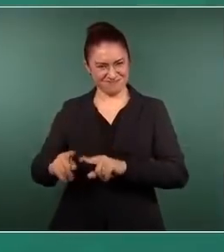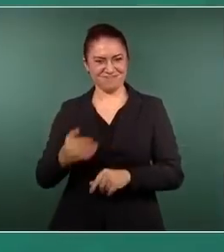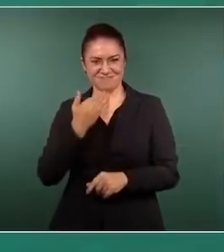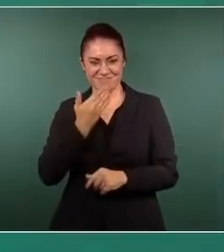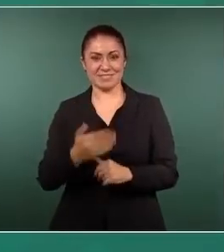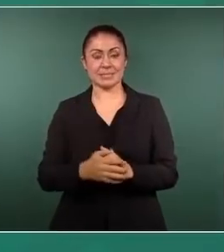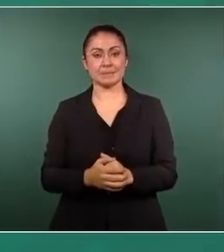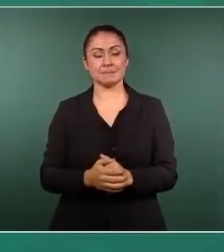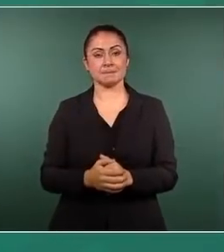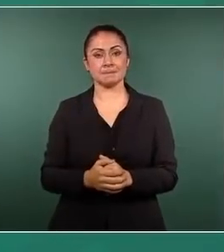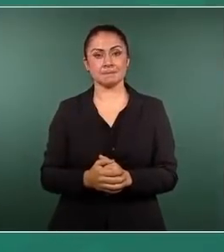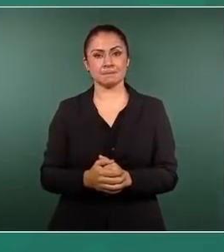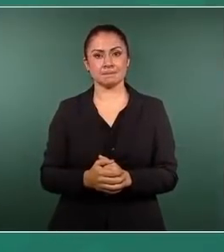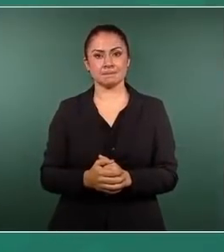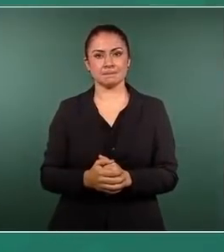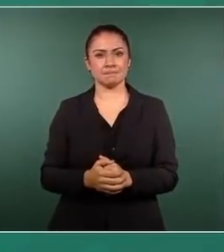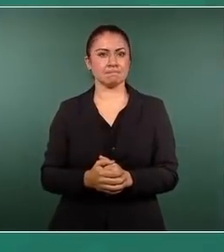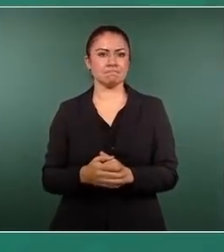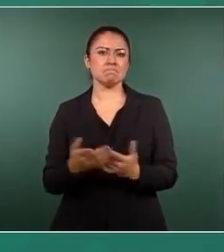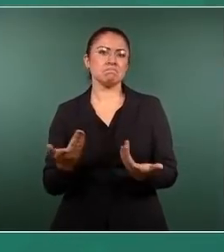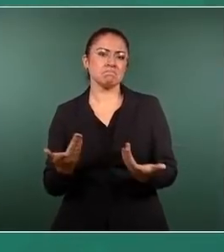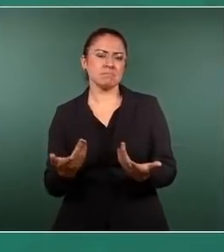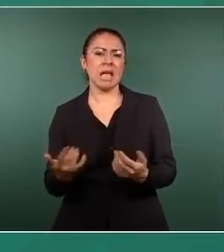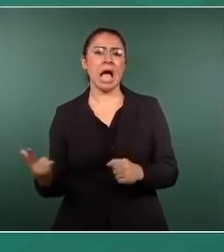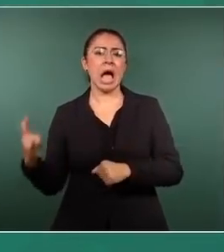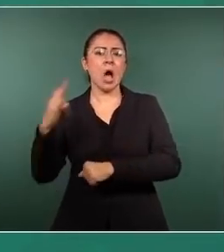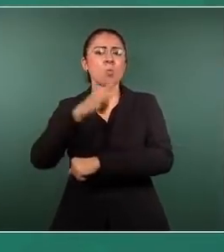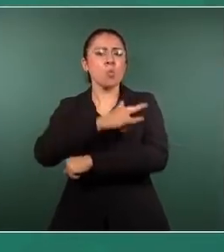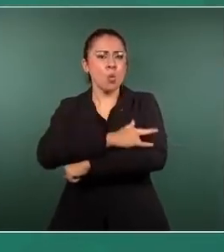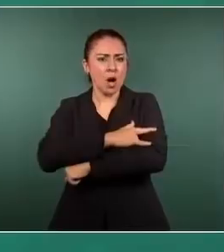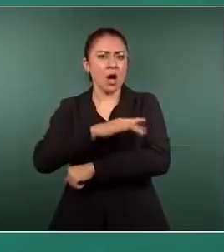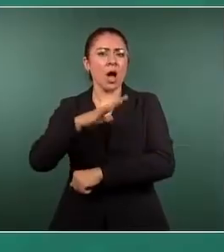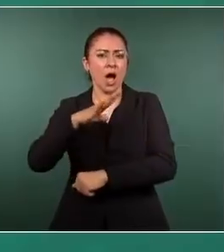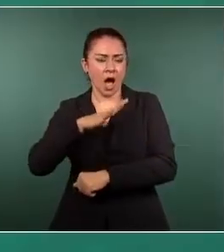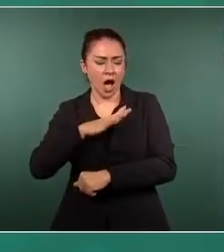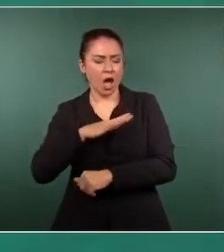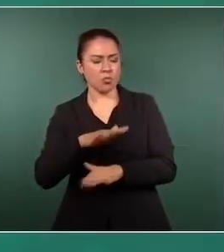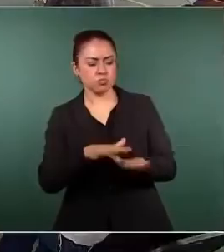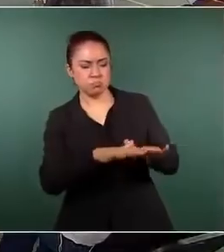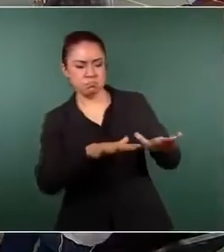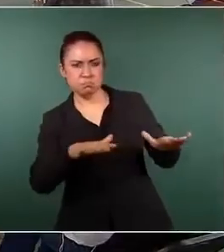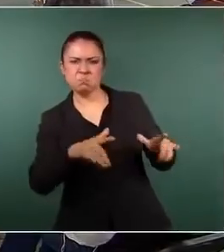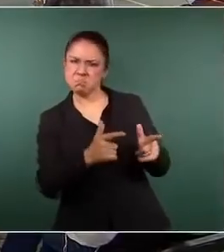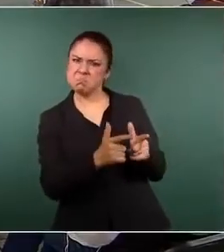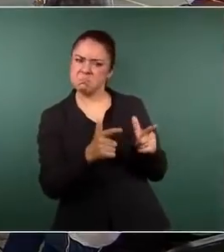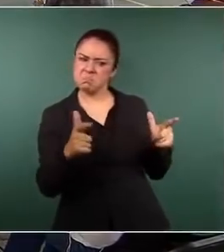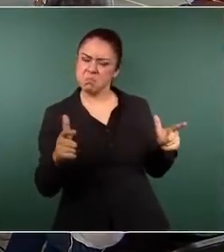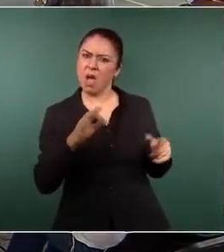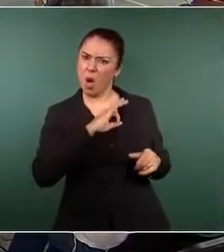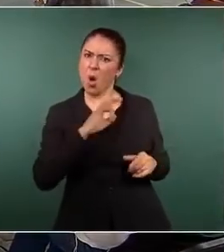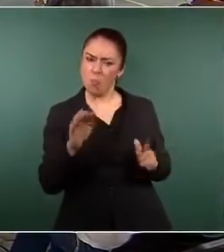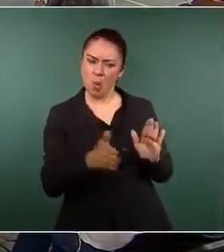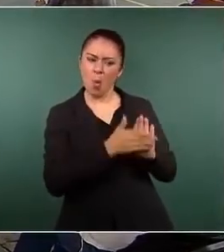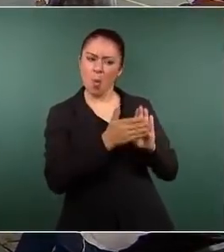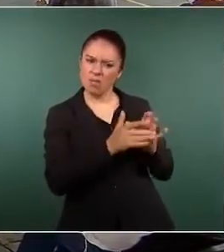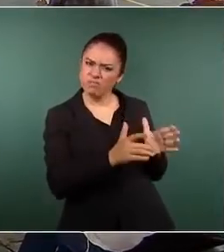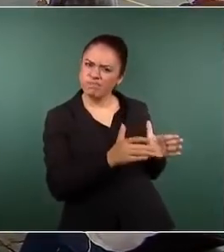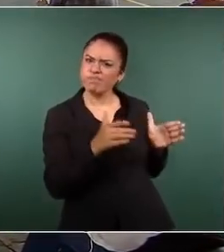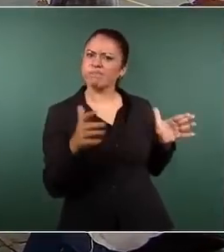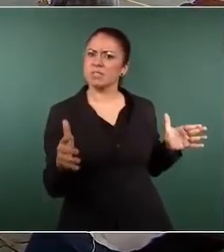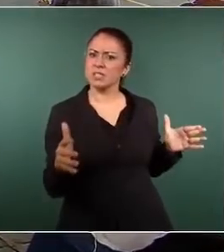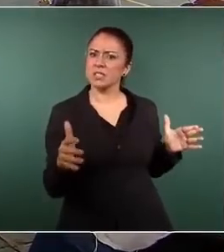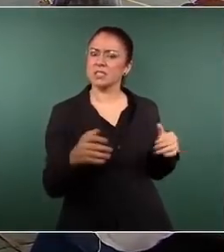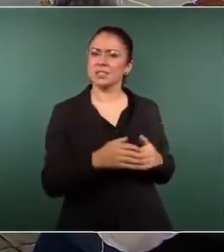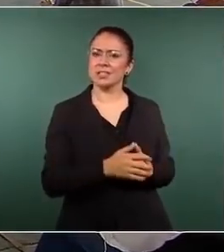en el caso del aeropuerto se tiene en la superficie suficiente para ampliar y